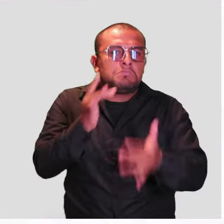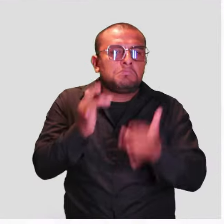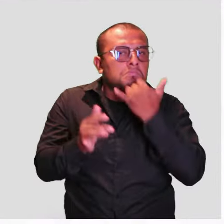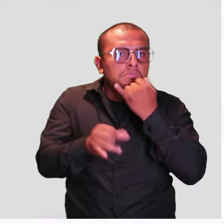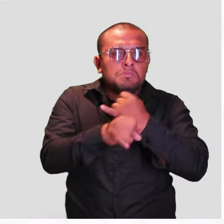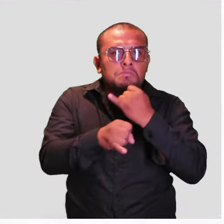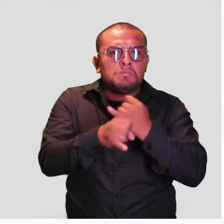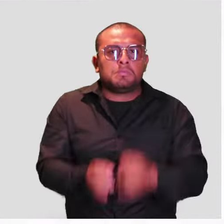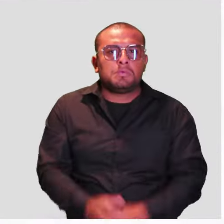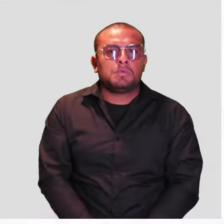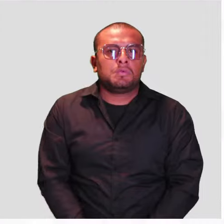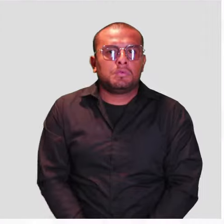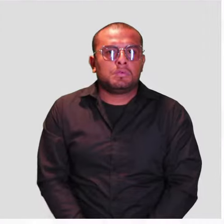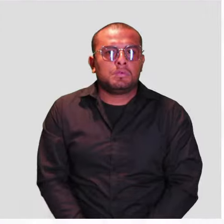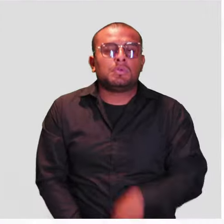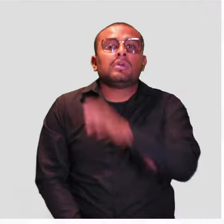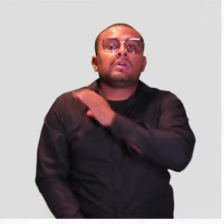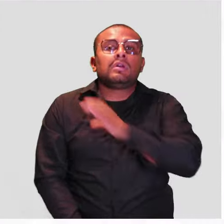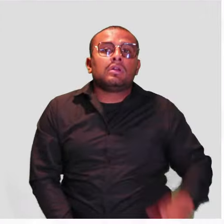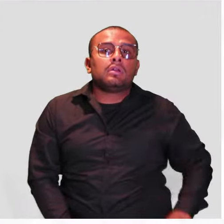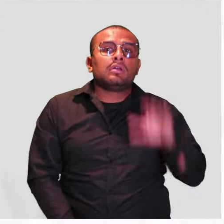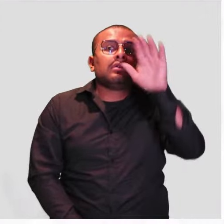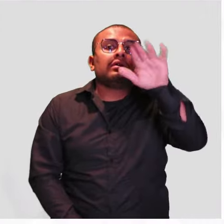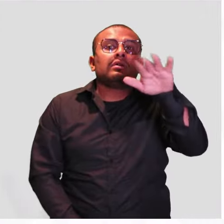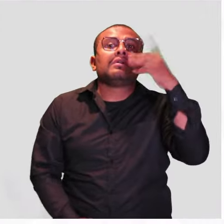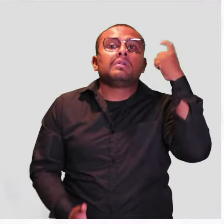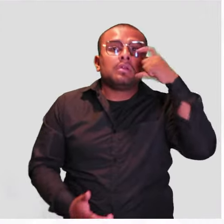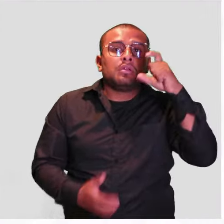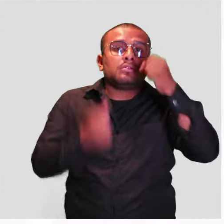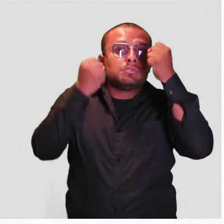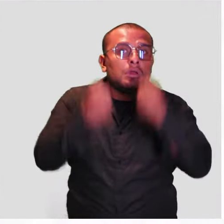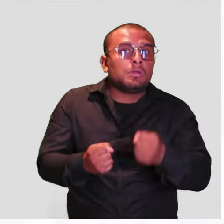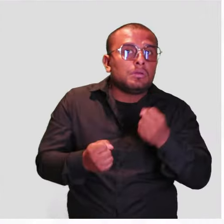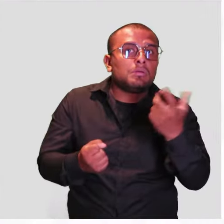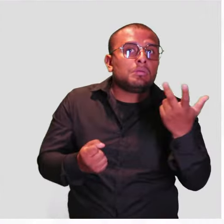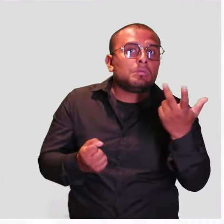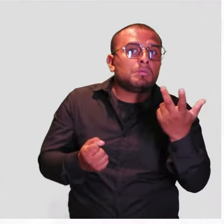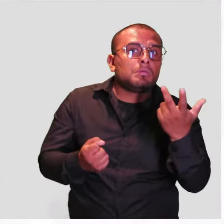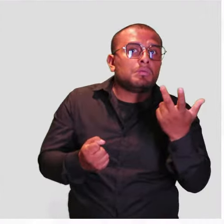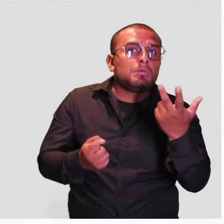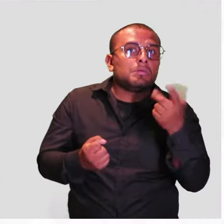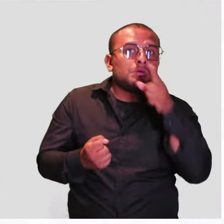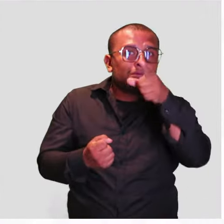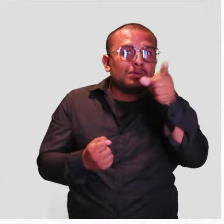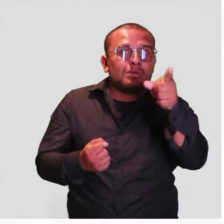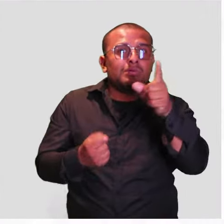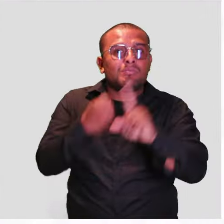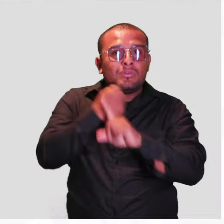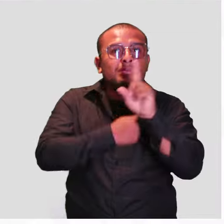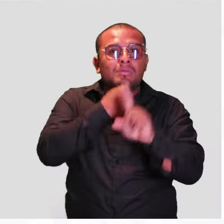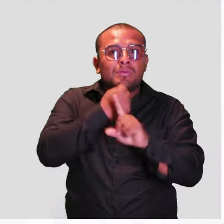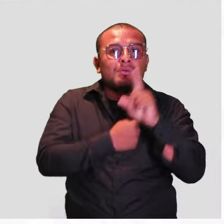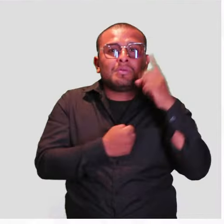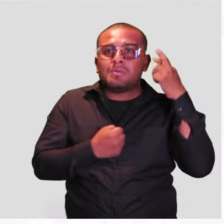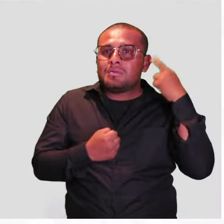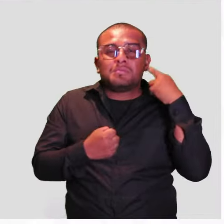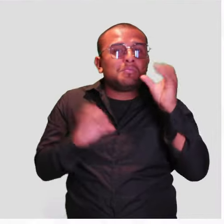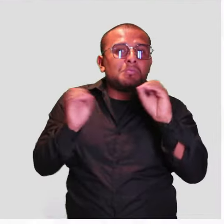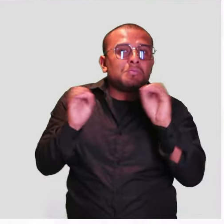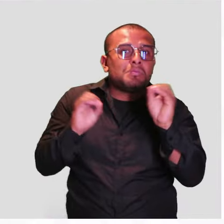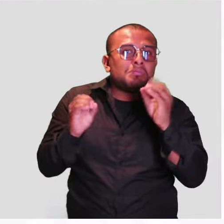Candidato Juan Rock de Querétaro Seguro, estamos teniendo problemas para escucharlo.